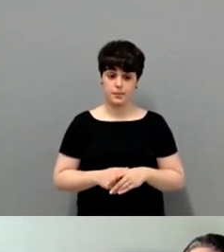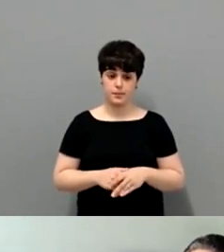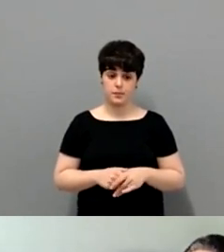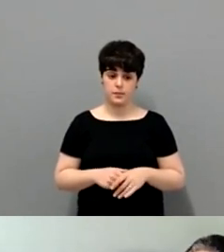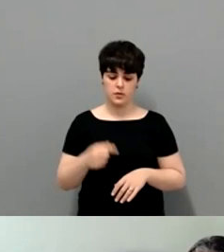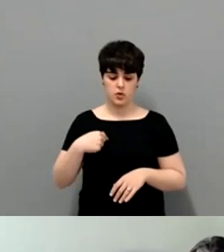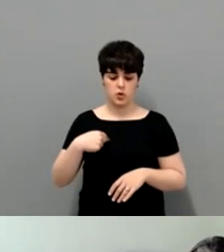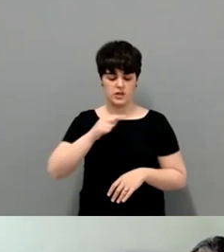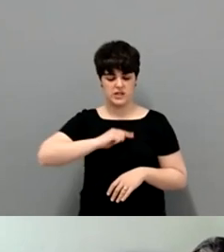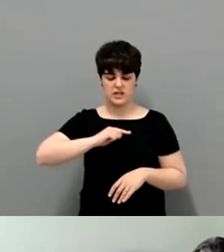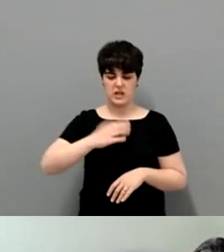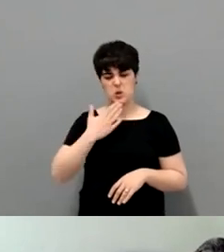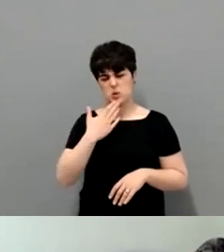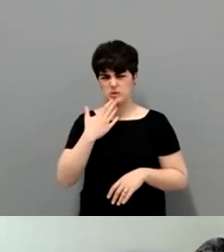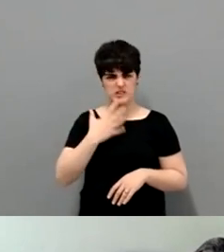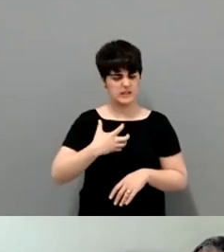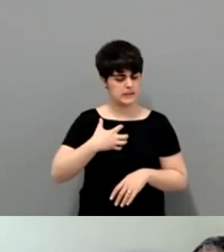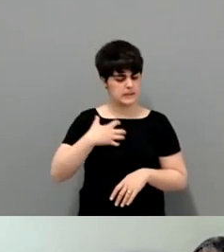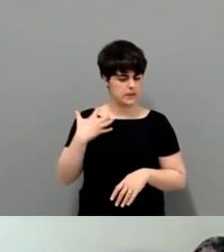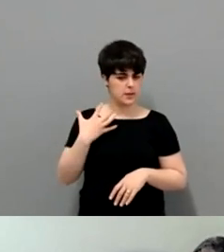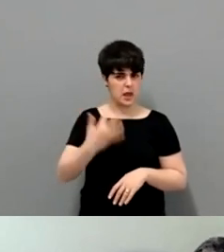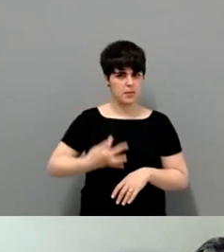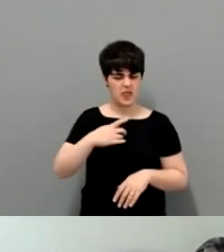Sentí rabia y un inmenso dolor.